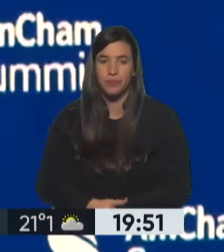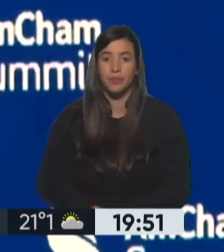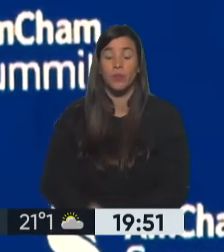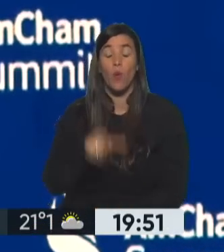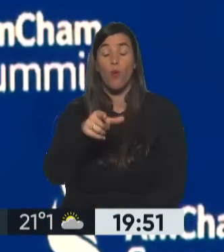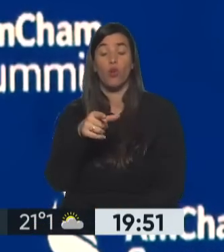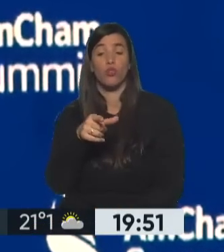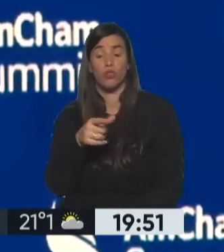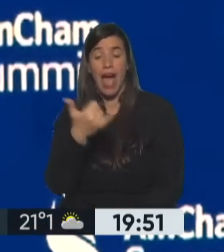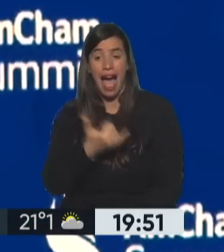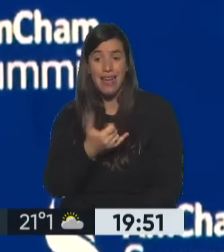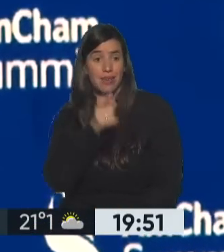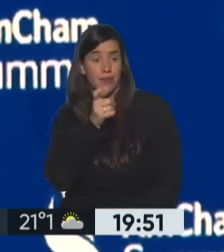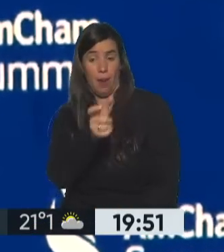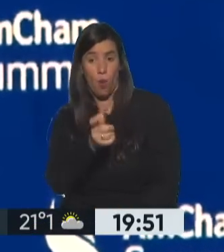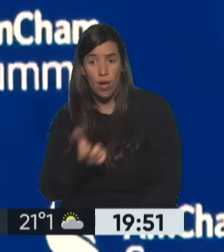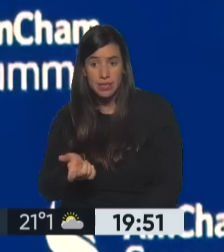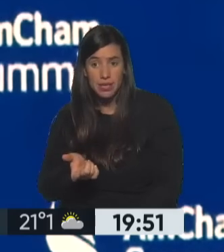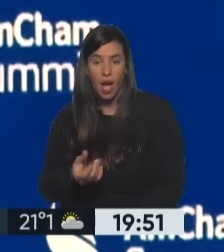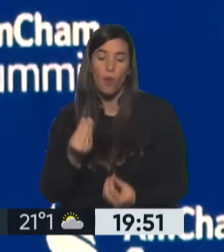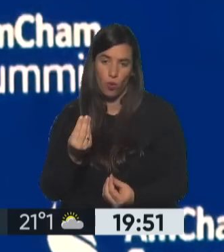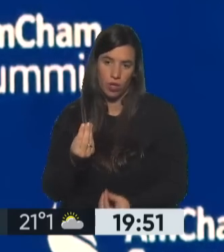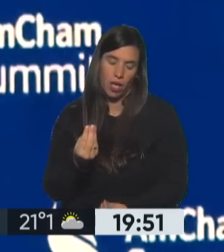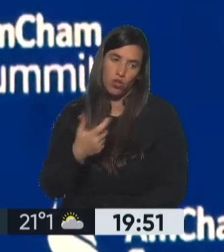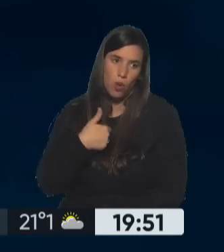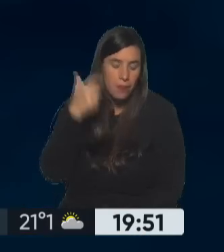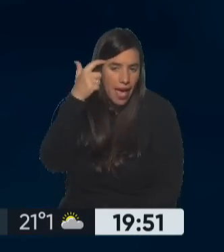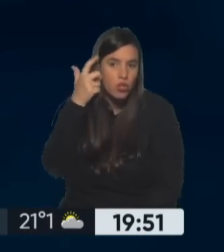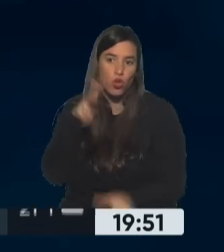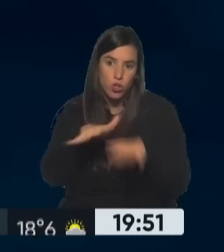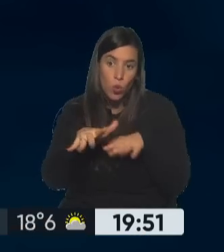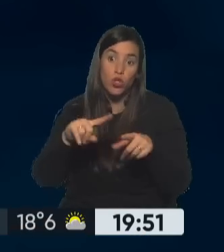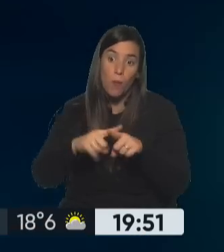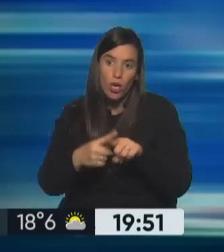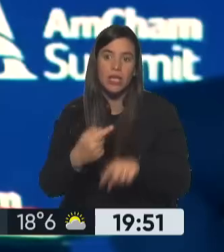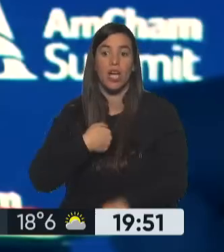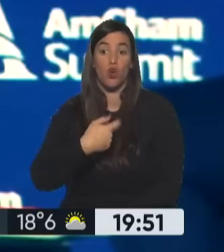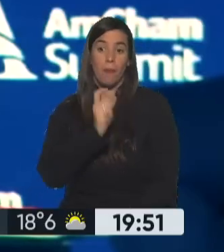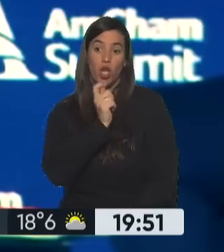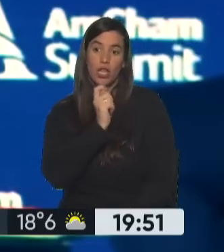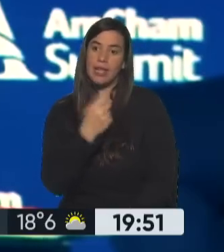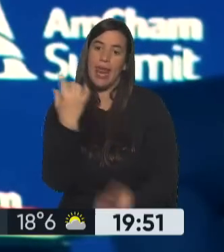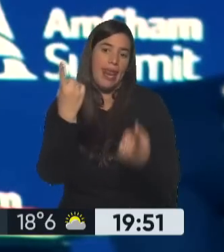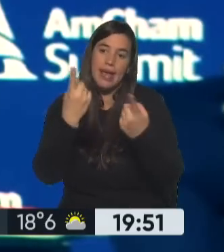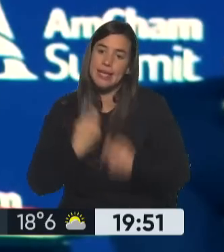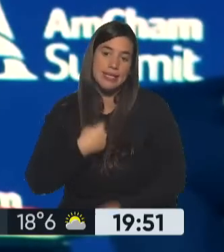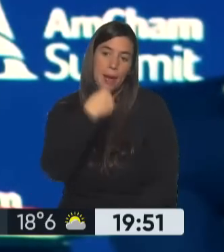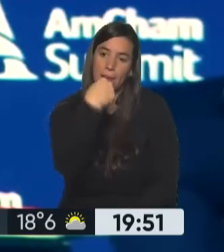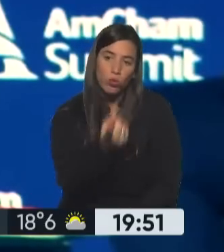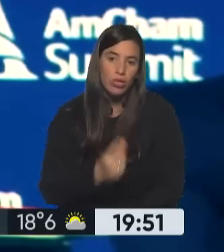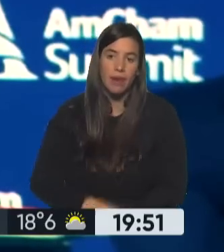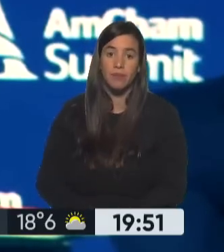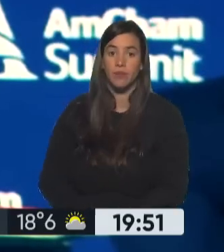porque, reitero, es un hecho político y es necesario, me parece a mí como periodista, preguntártelo. Bueno, acá estoy, que estoy en AmCham,